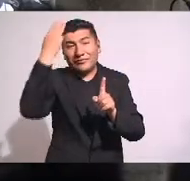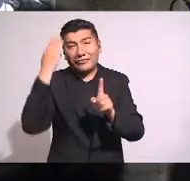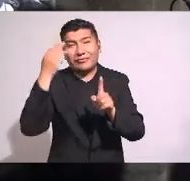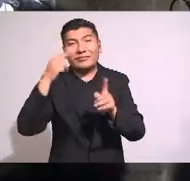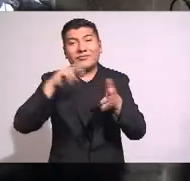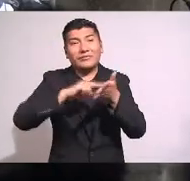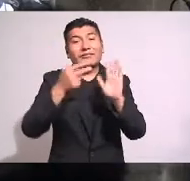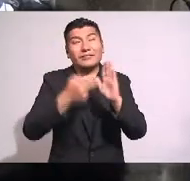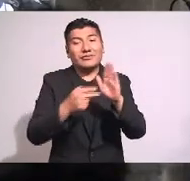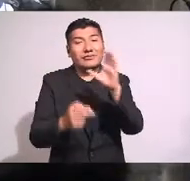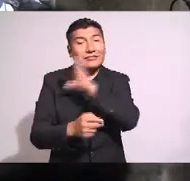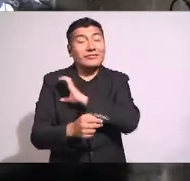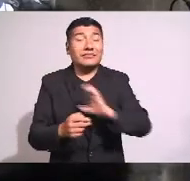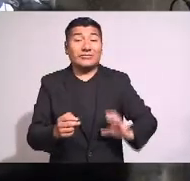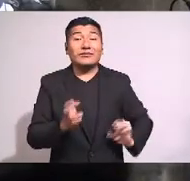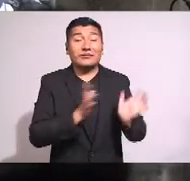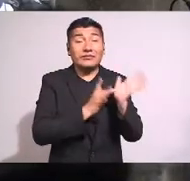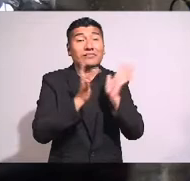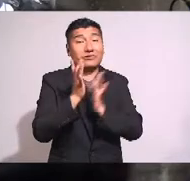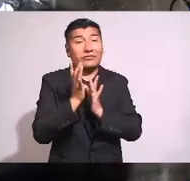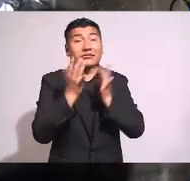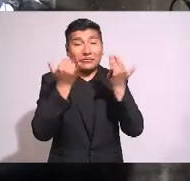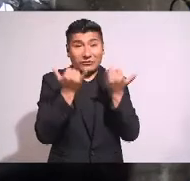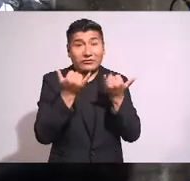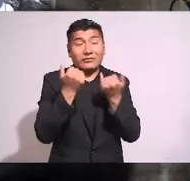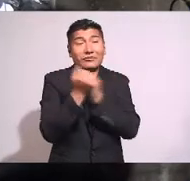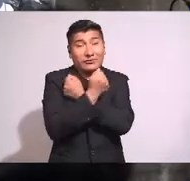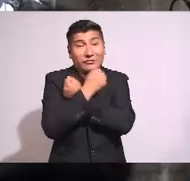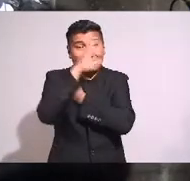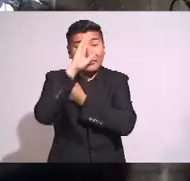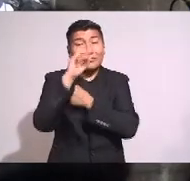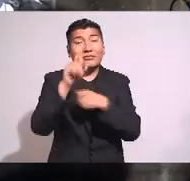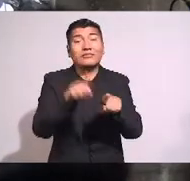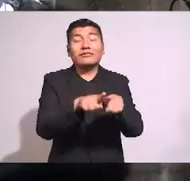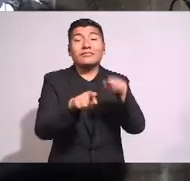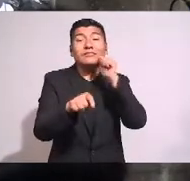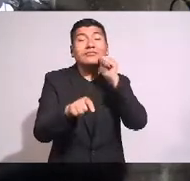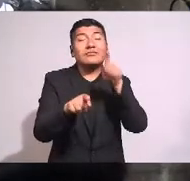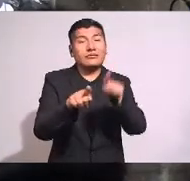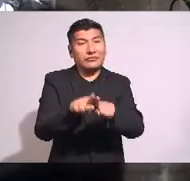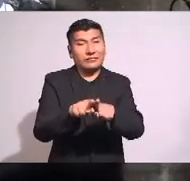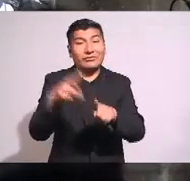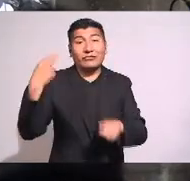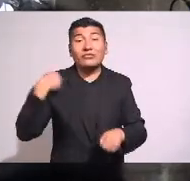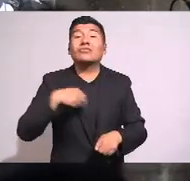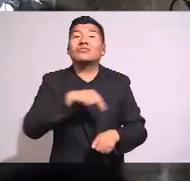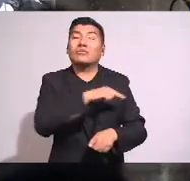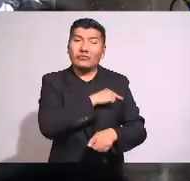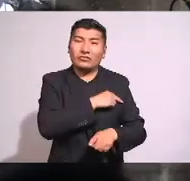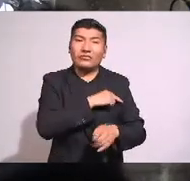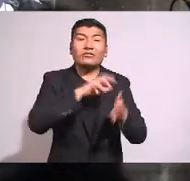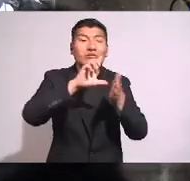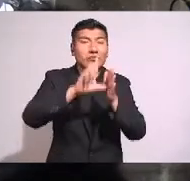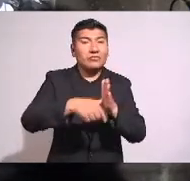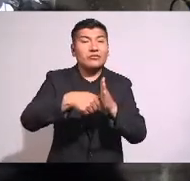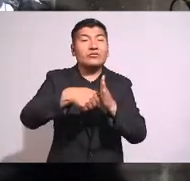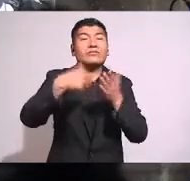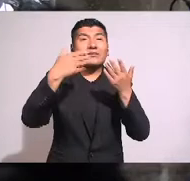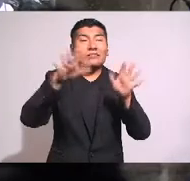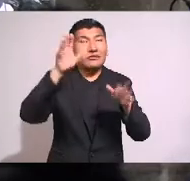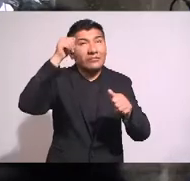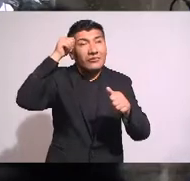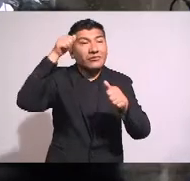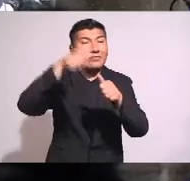Cristo Jesús. Y ahora, queridos hermanos, nosotros, después de haber recordado a